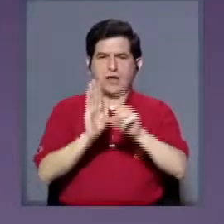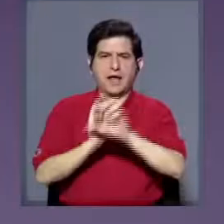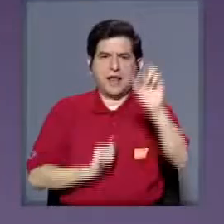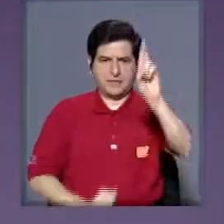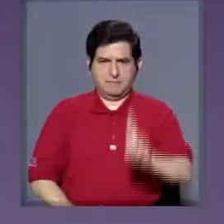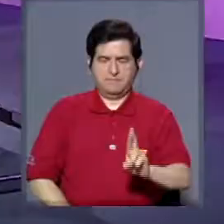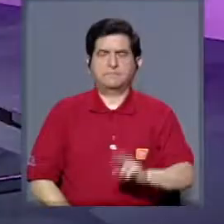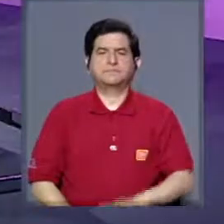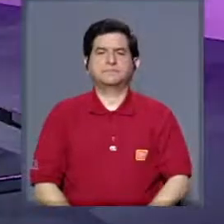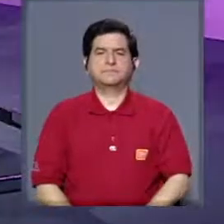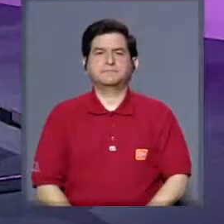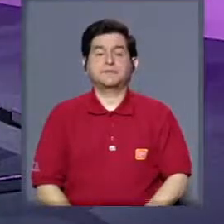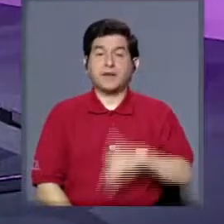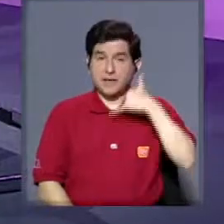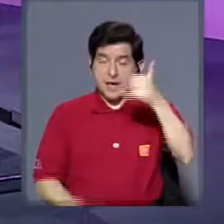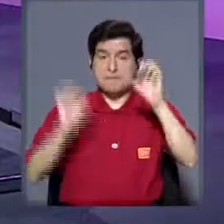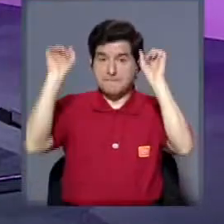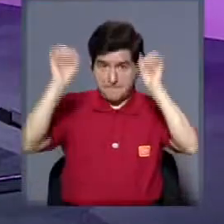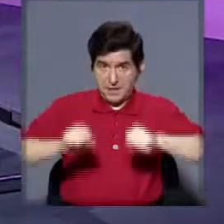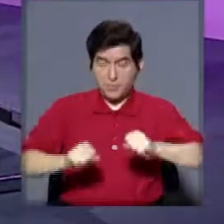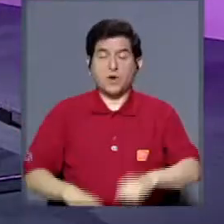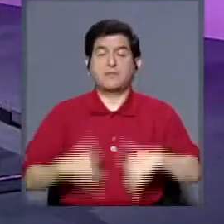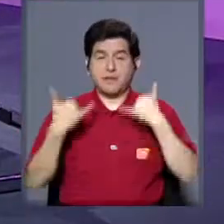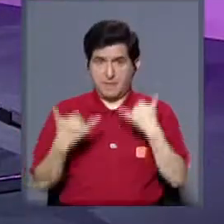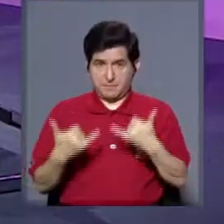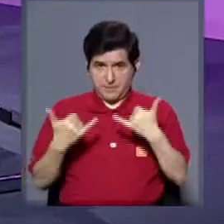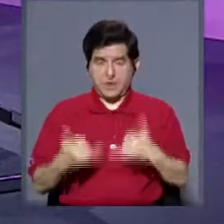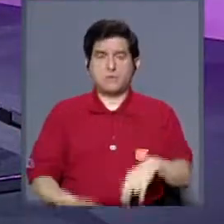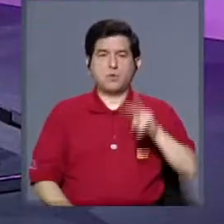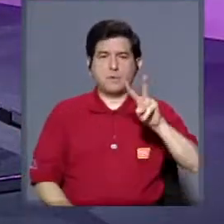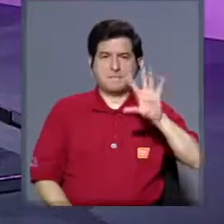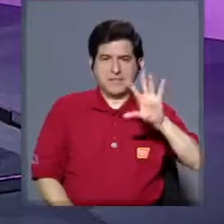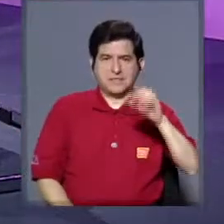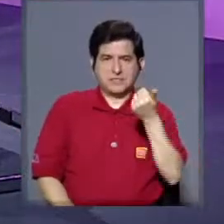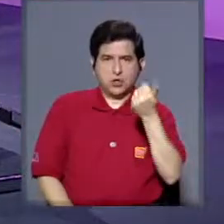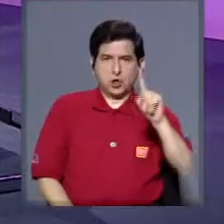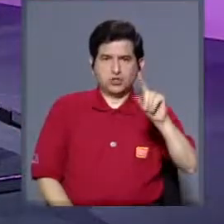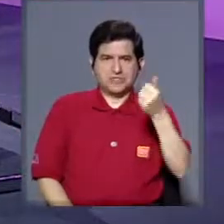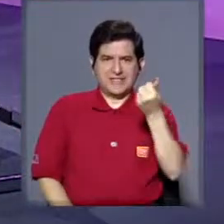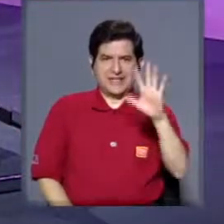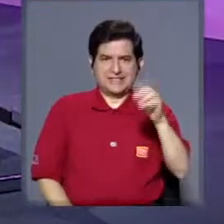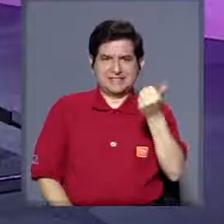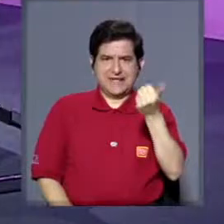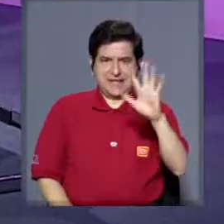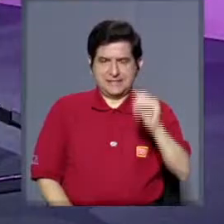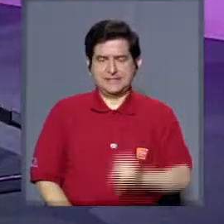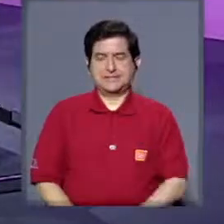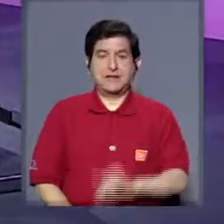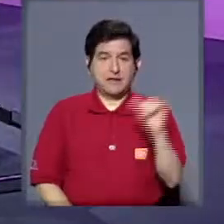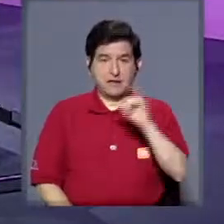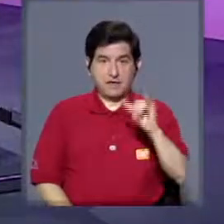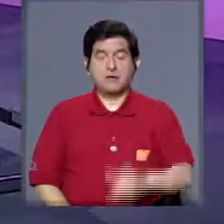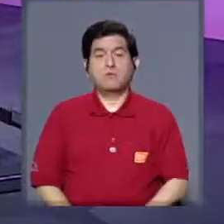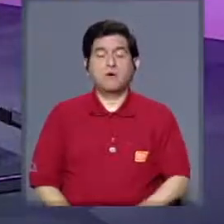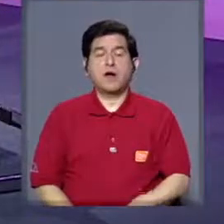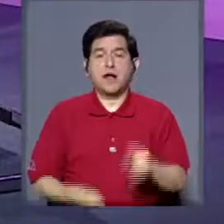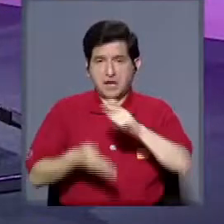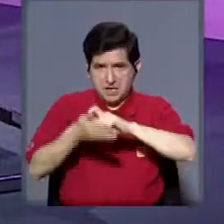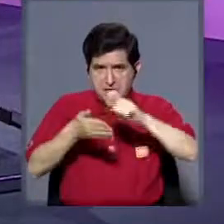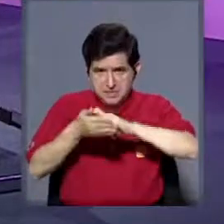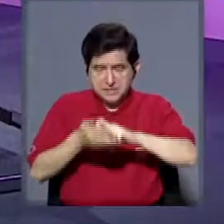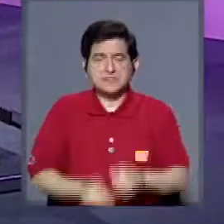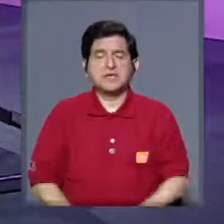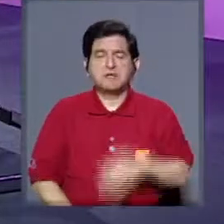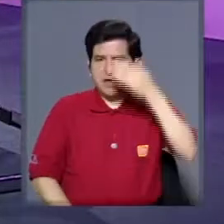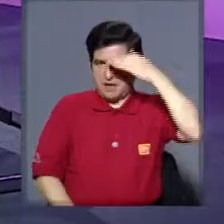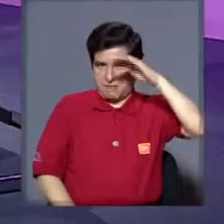y puede llamarnos estamos en vivo puede llamarnos al 25 11 15 15 también pueden escribirnos a nuestra página